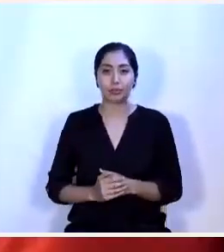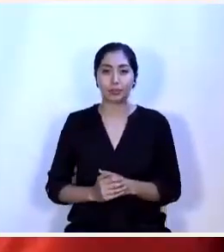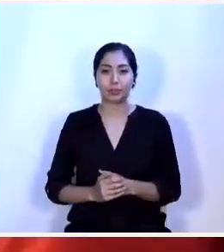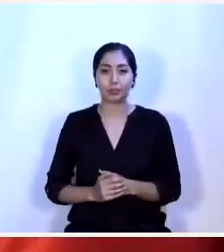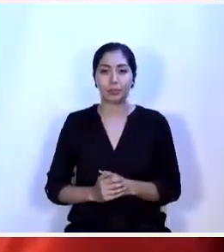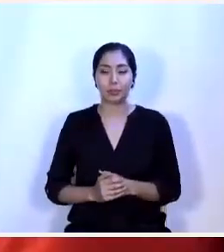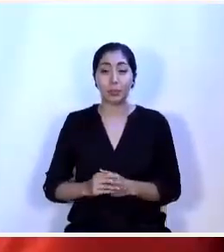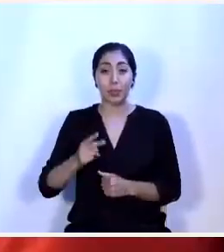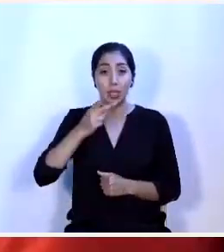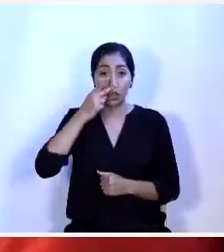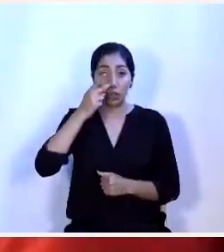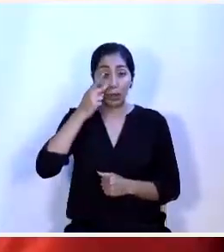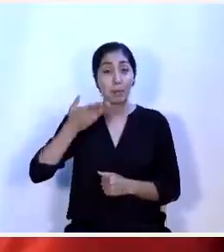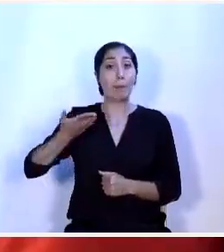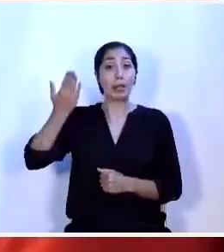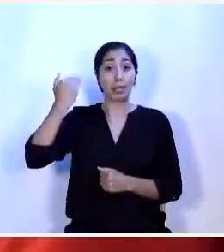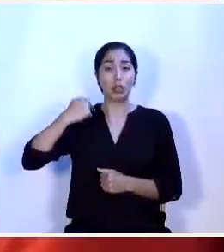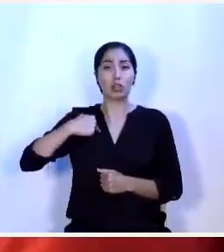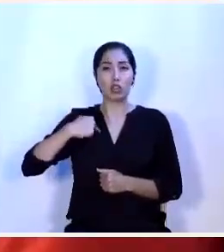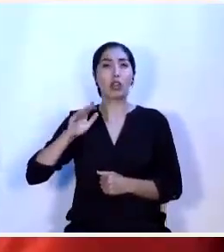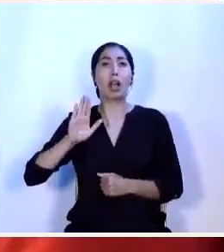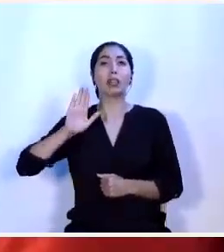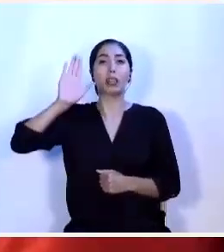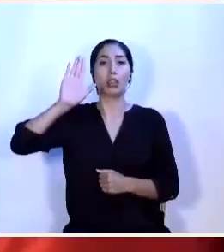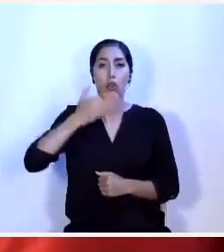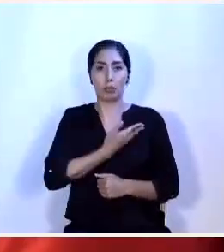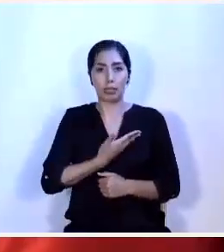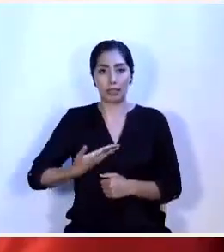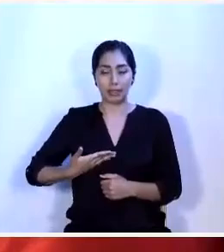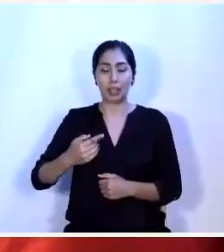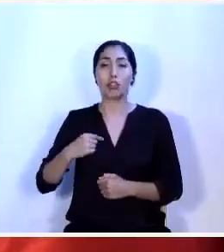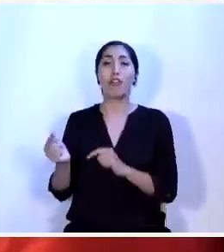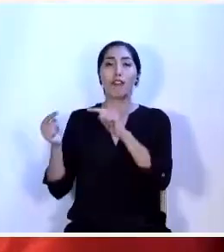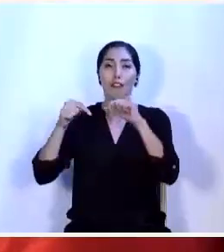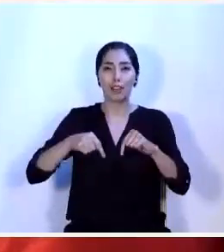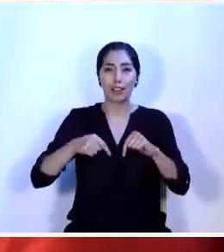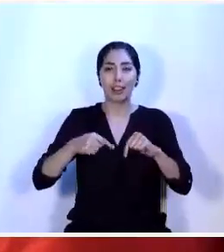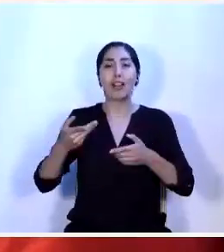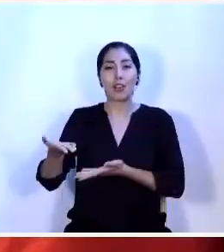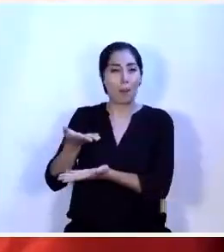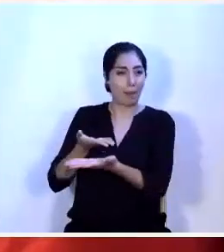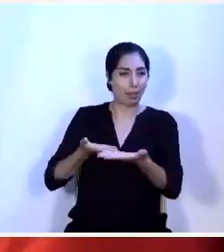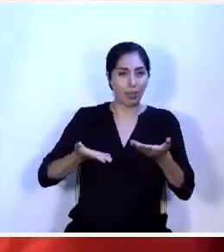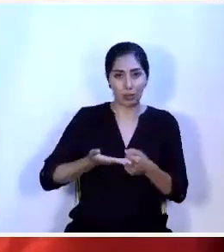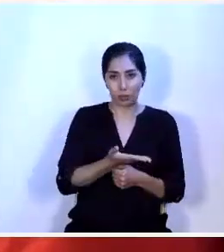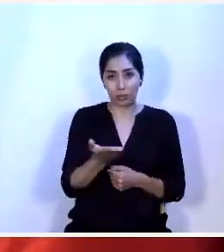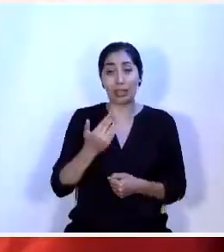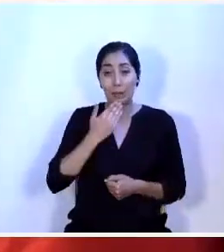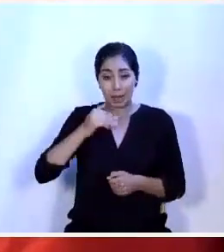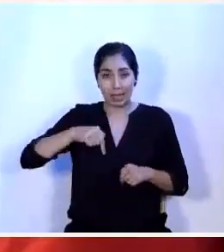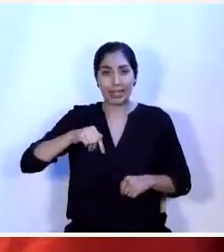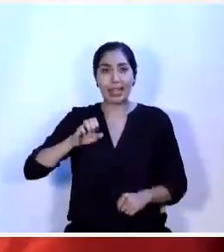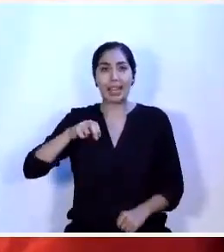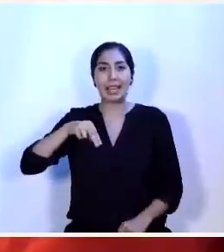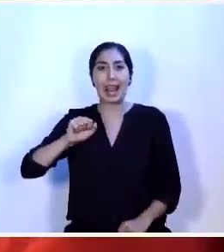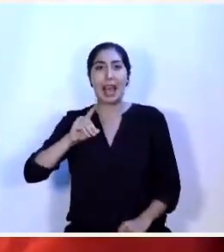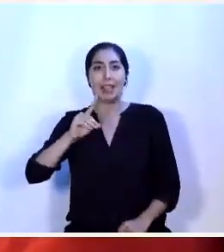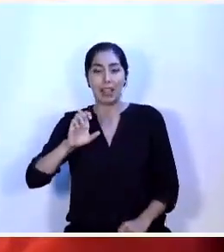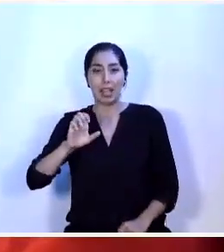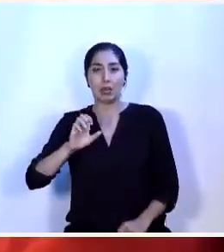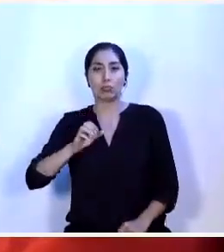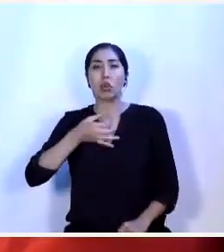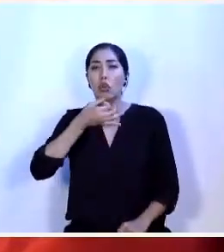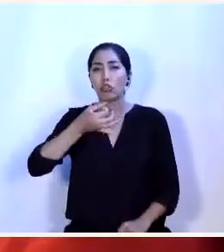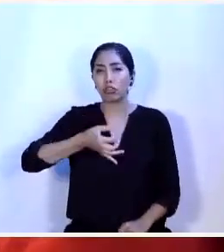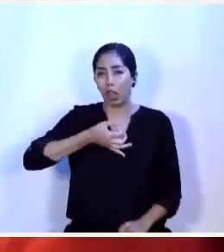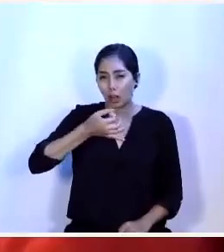En noviembre pasado, y como candidato a la presidencia, vine a compartir con ustedes, también en ENADE, nuestra visión sobre los